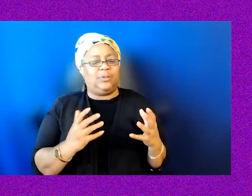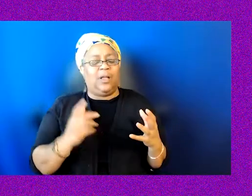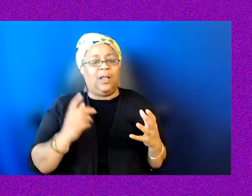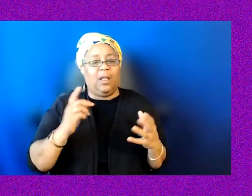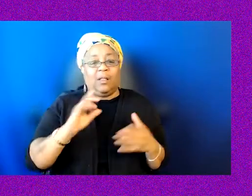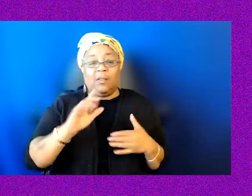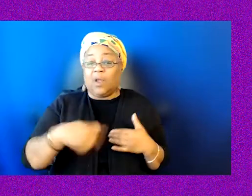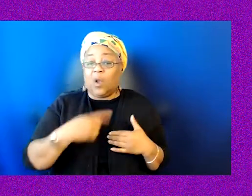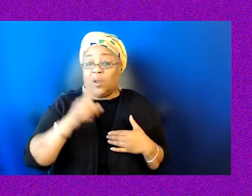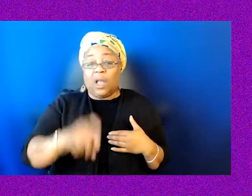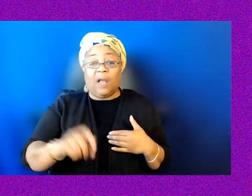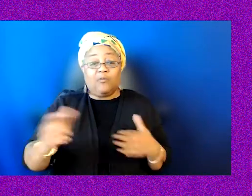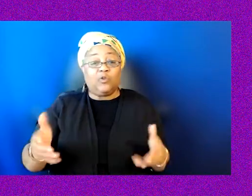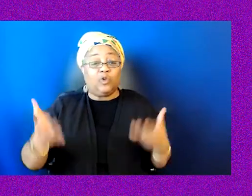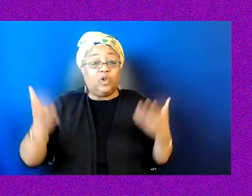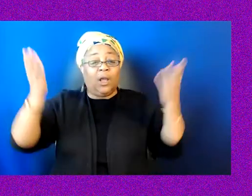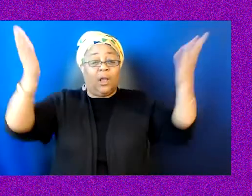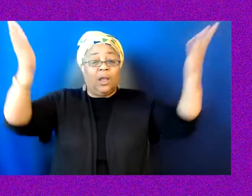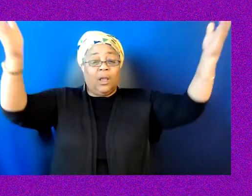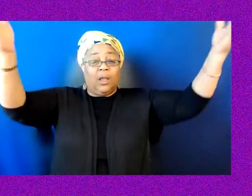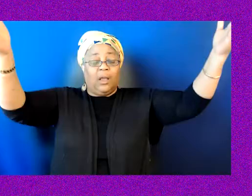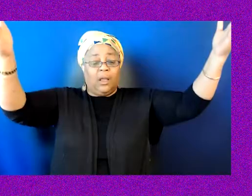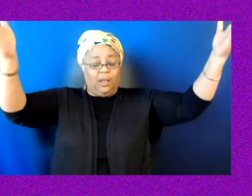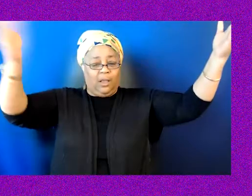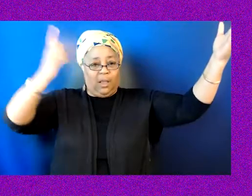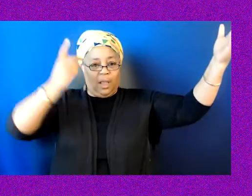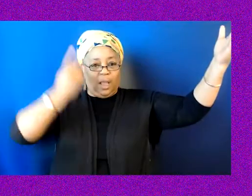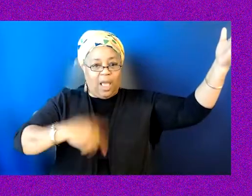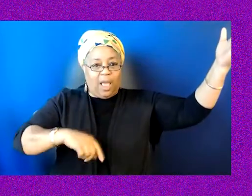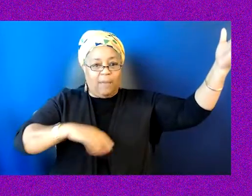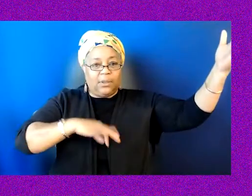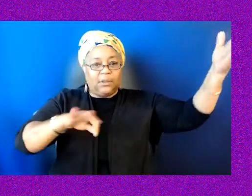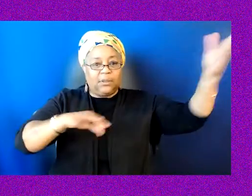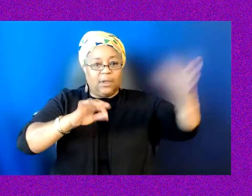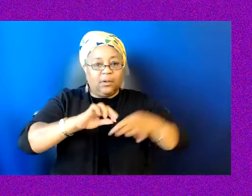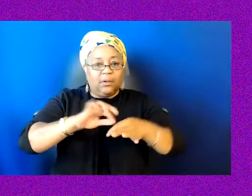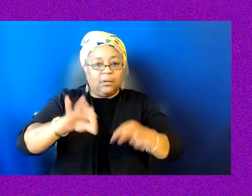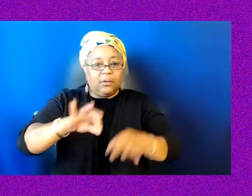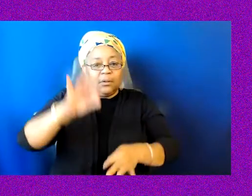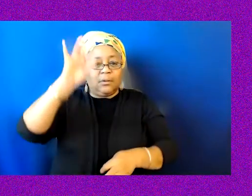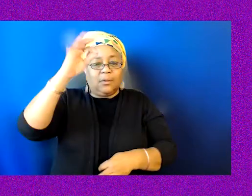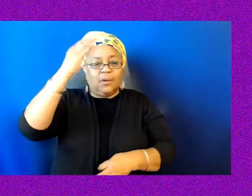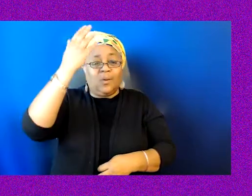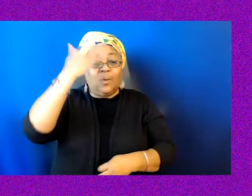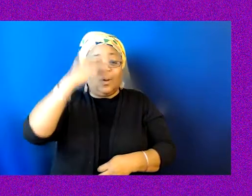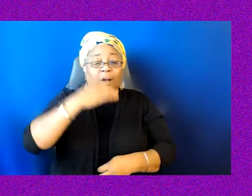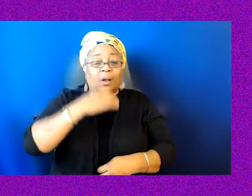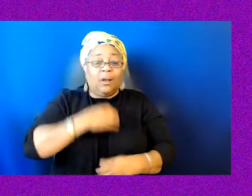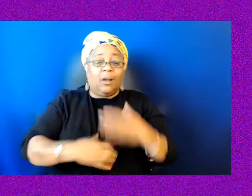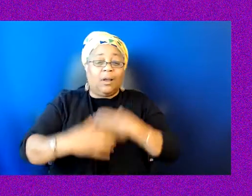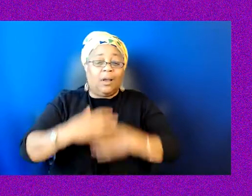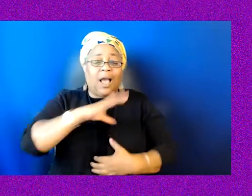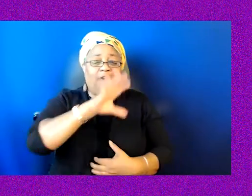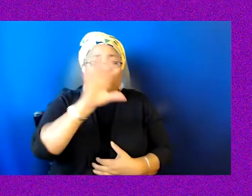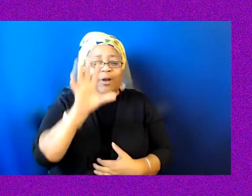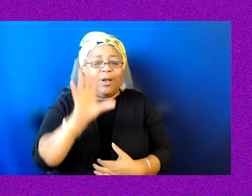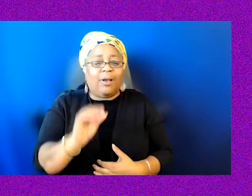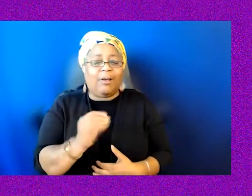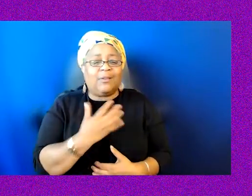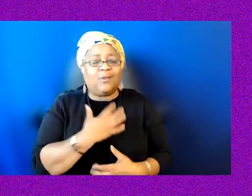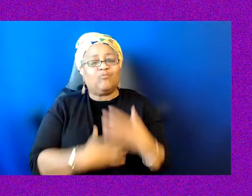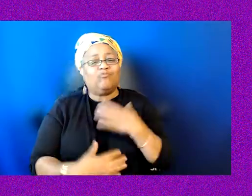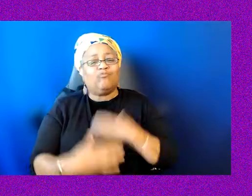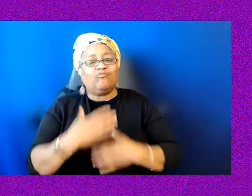casi abriéndose. Solo les quedaron abrir sus brazos para poder levantarse. buscando